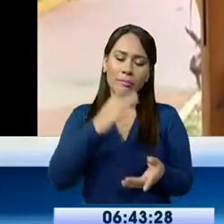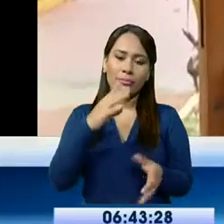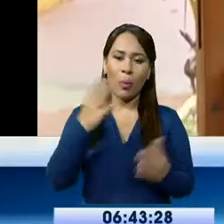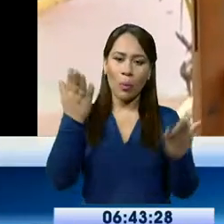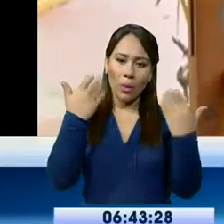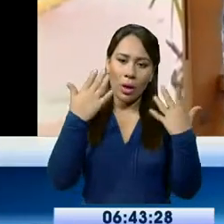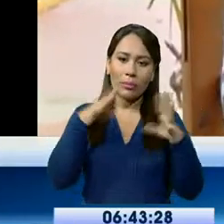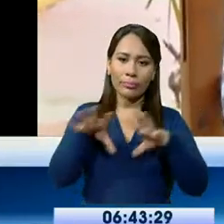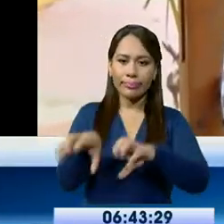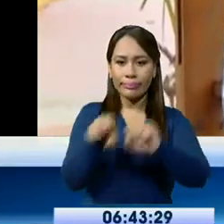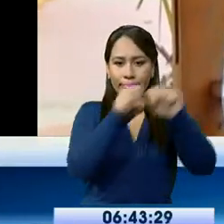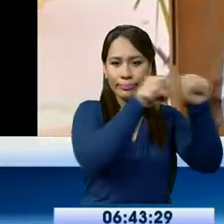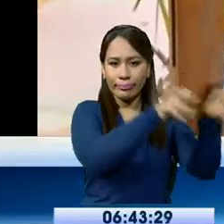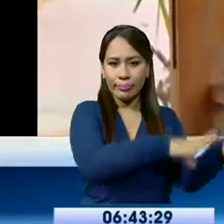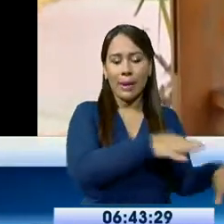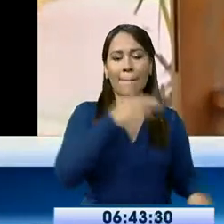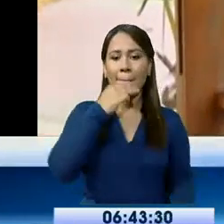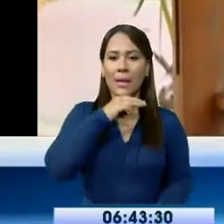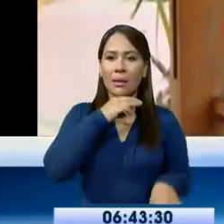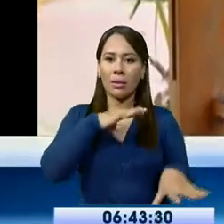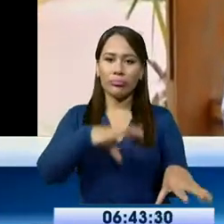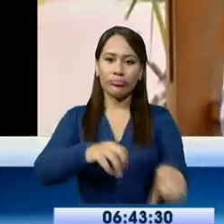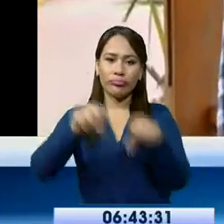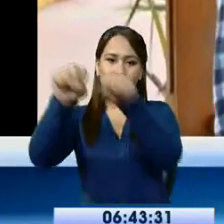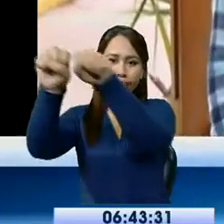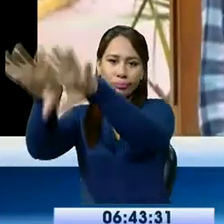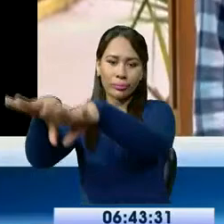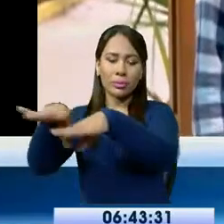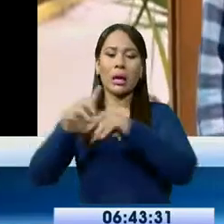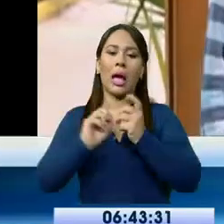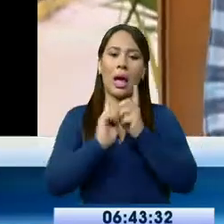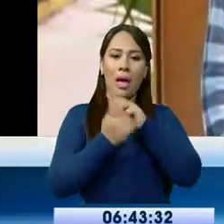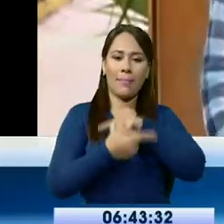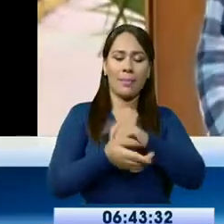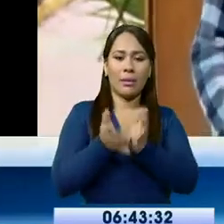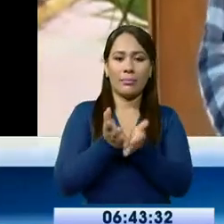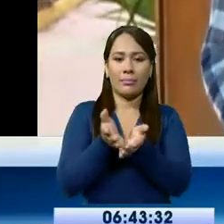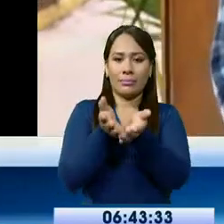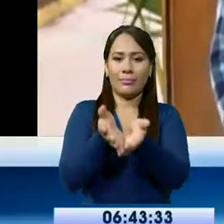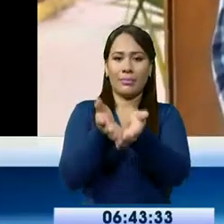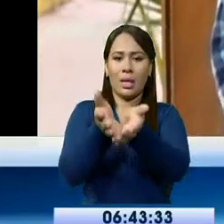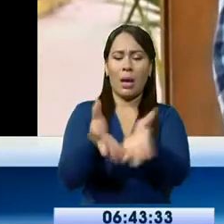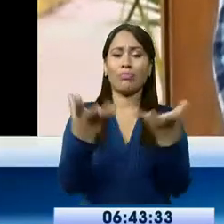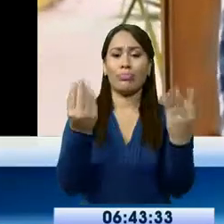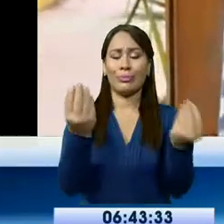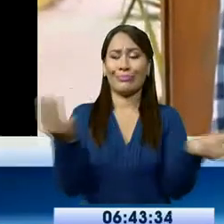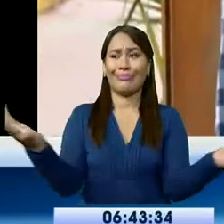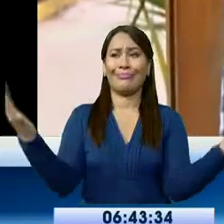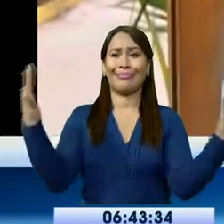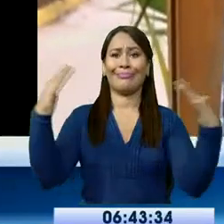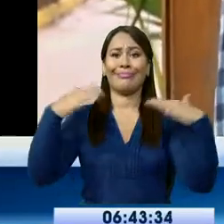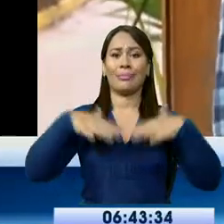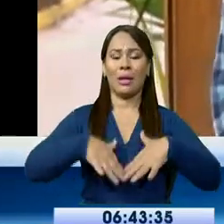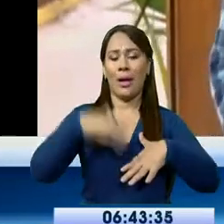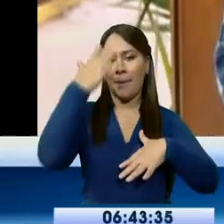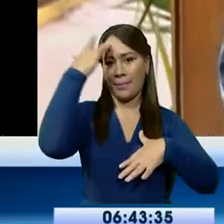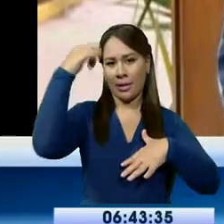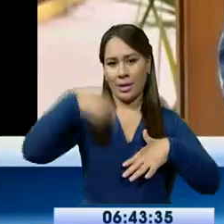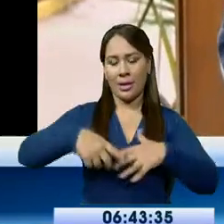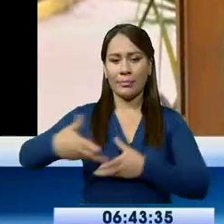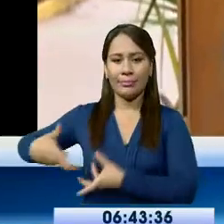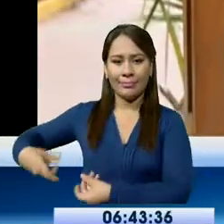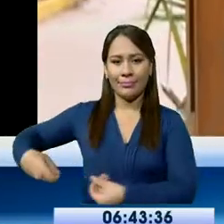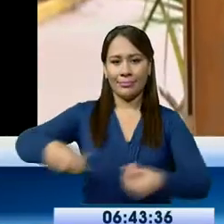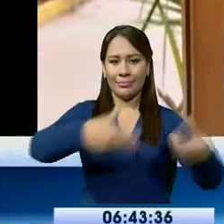Guayaquil y por Manta. En el puerto de Manglar Alto era un puerto de gran calado, como se llama, y pues se exportaban